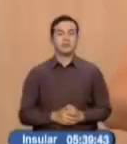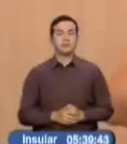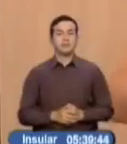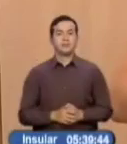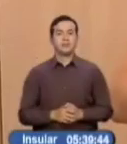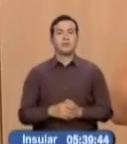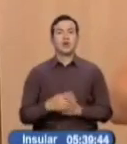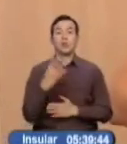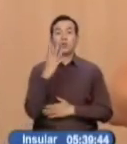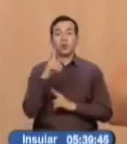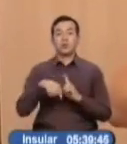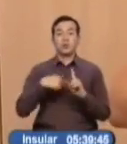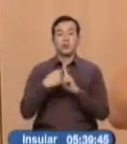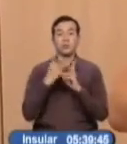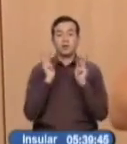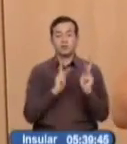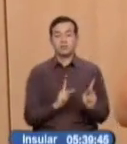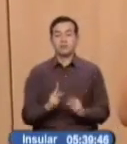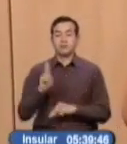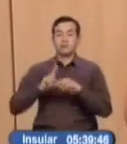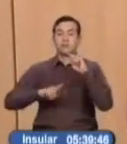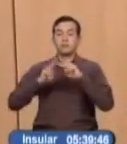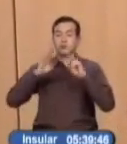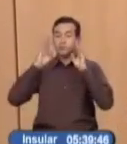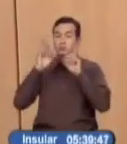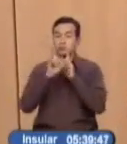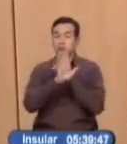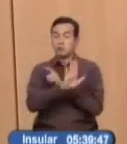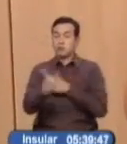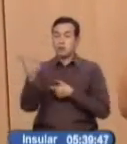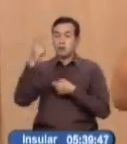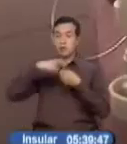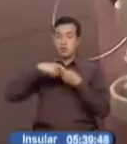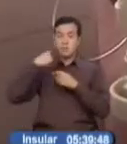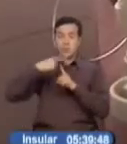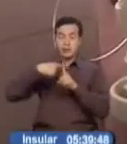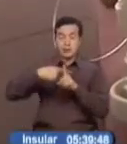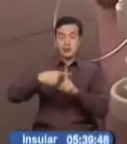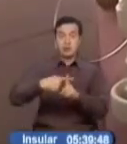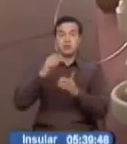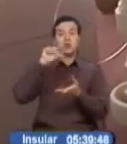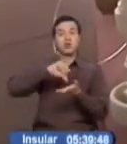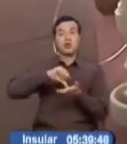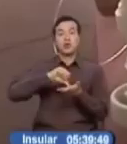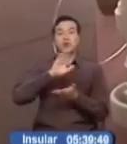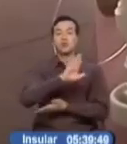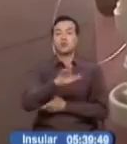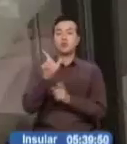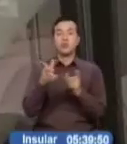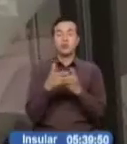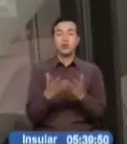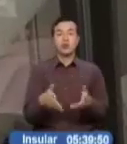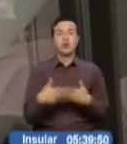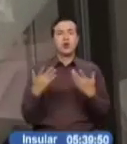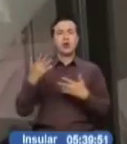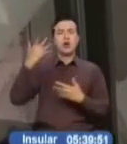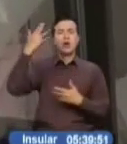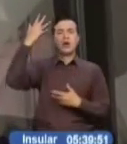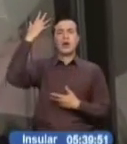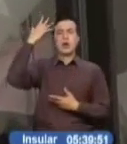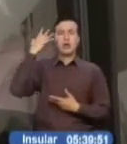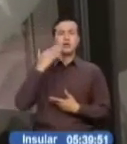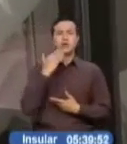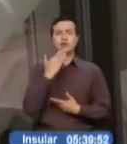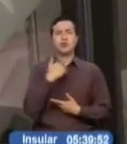4 adicionales están planificados para atender a los afiliados en los próximos meses en ciudades cuyos habitantes históricamente